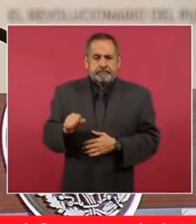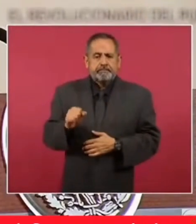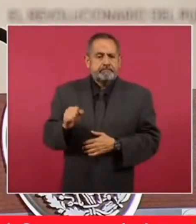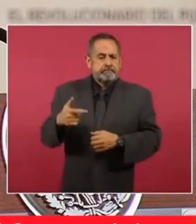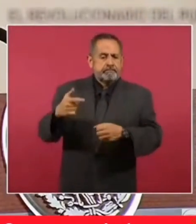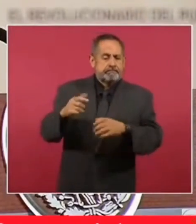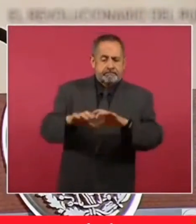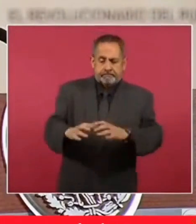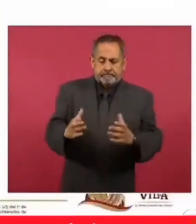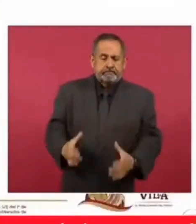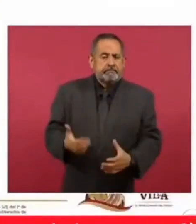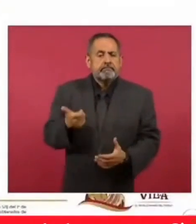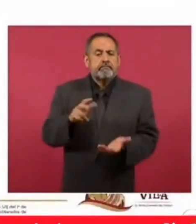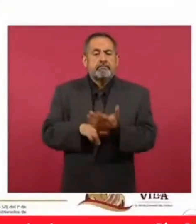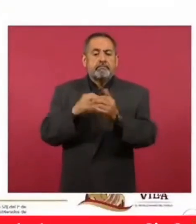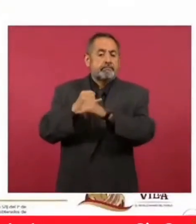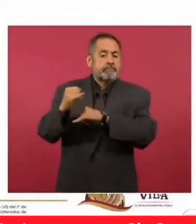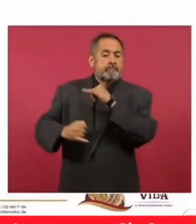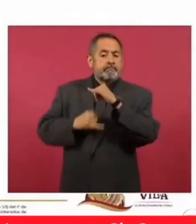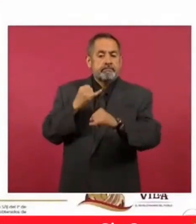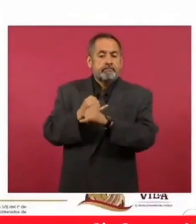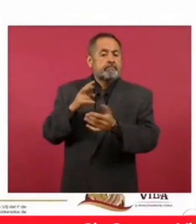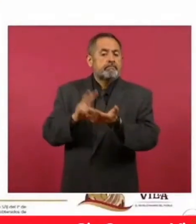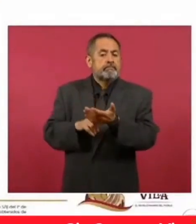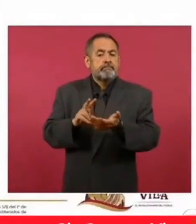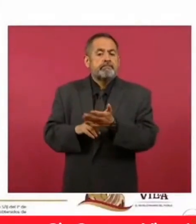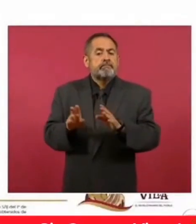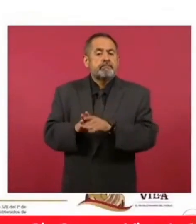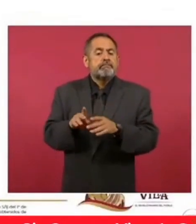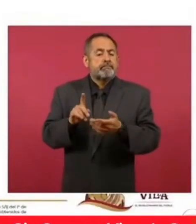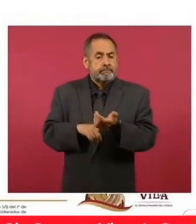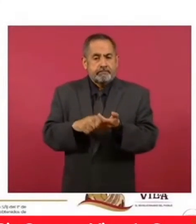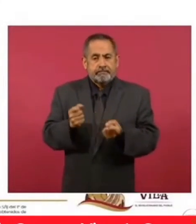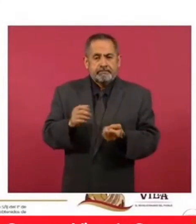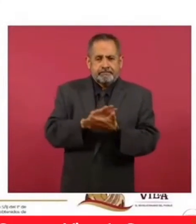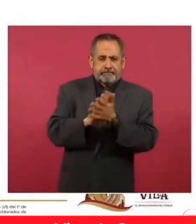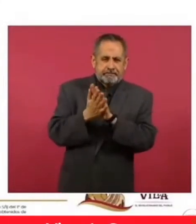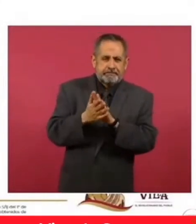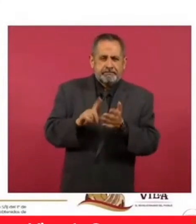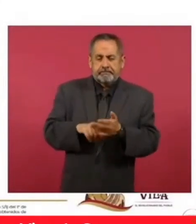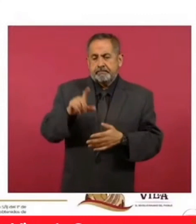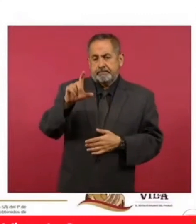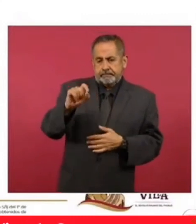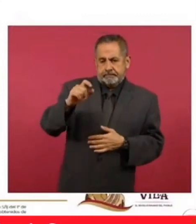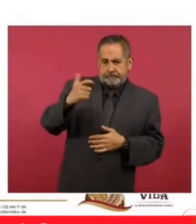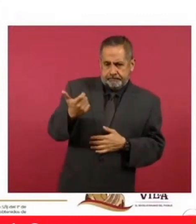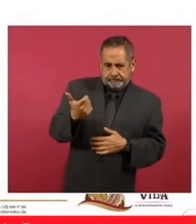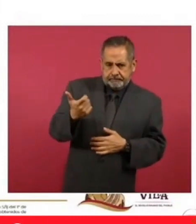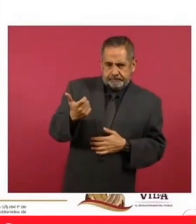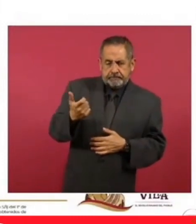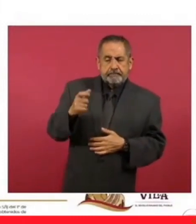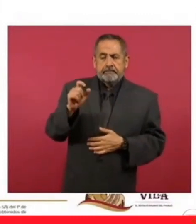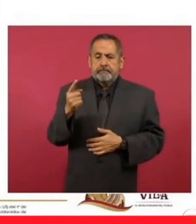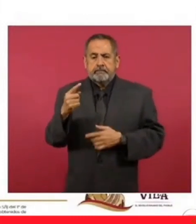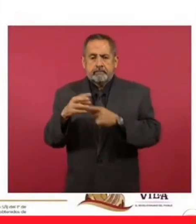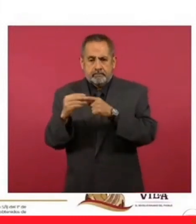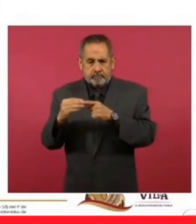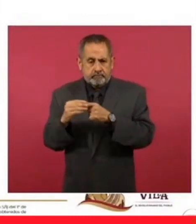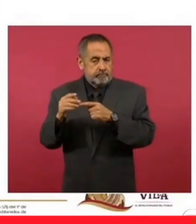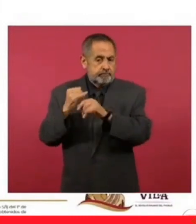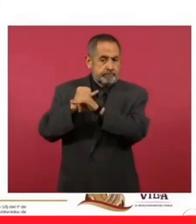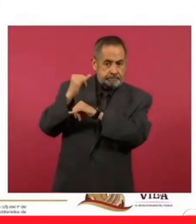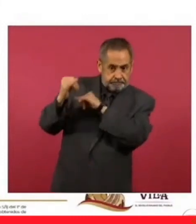corte al 10 de mayo el precio internacional convertido a kilos y a pesos es de 20 pesos con 21 centavos,